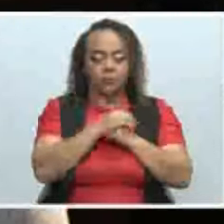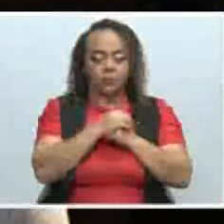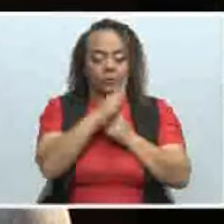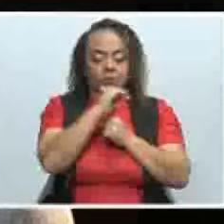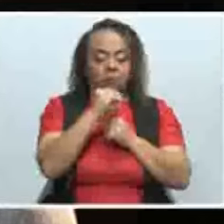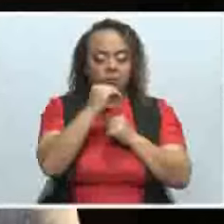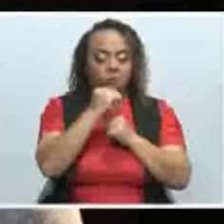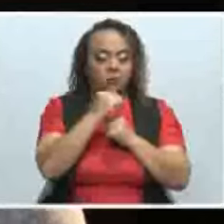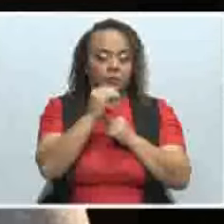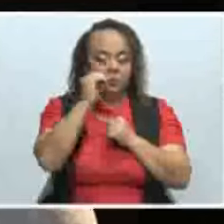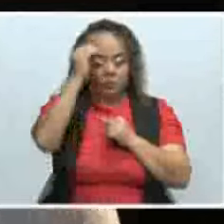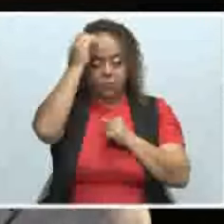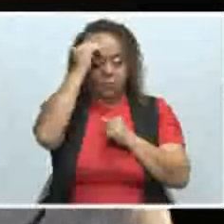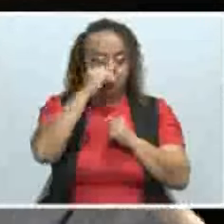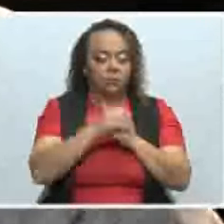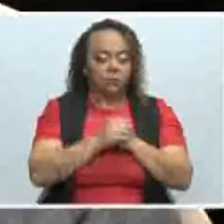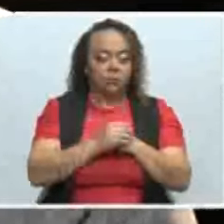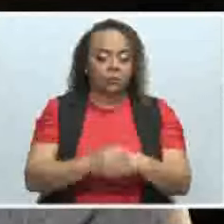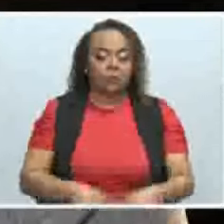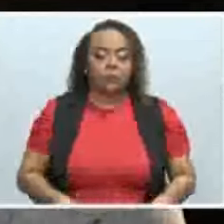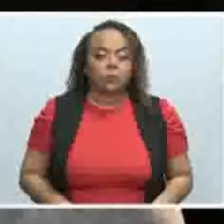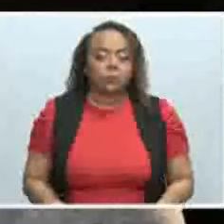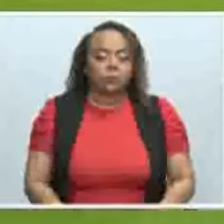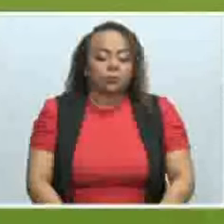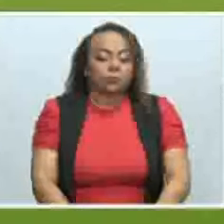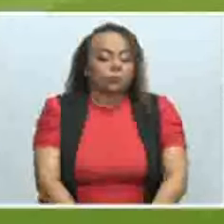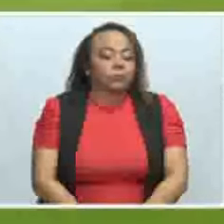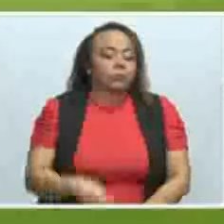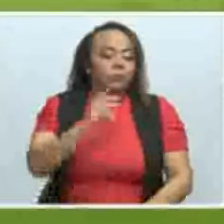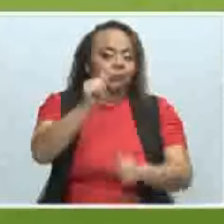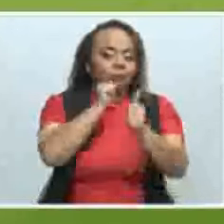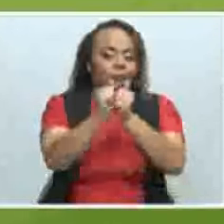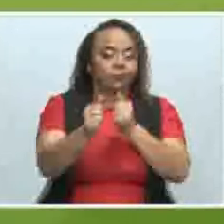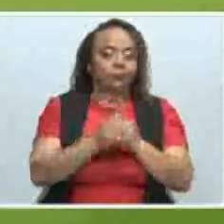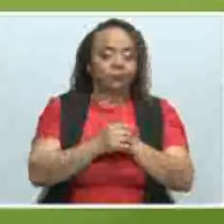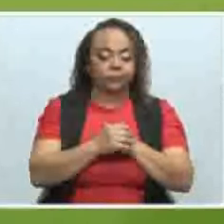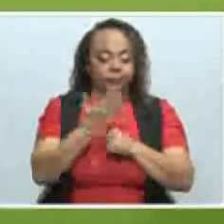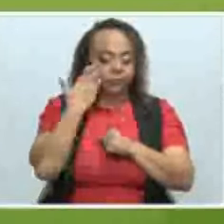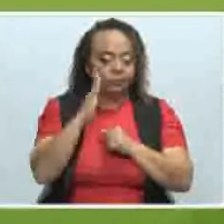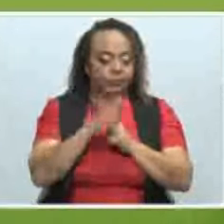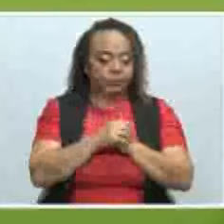brazalete. ¿Okay? Y pasaron, no sé,